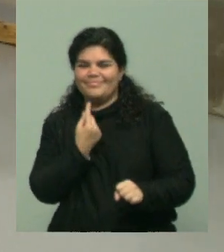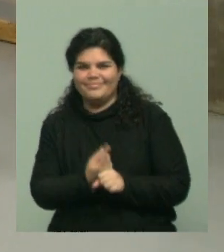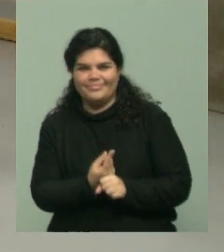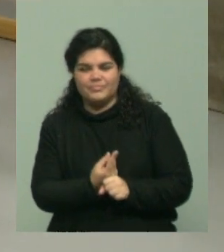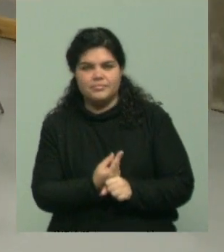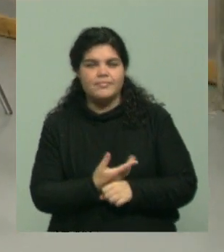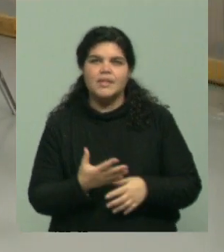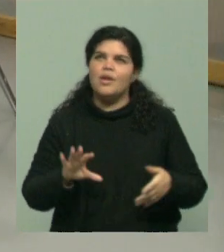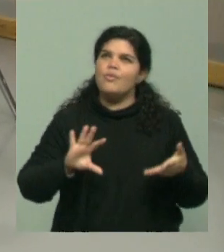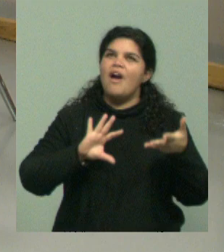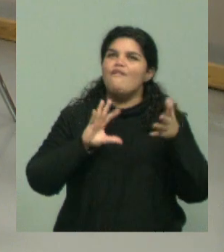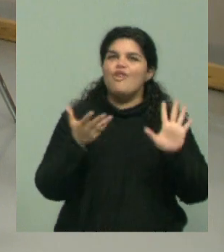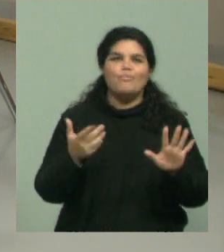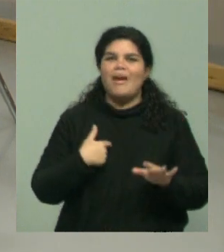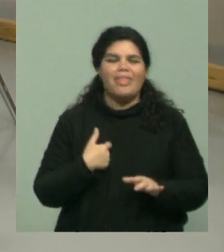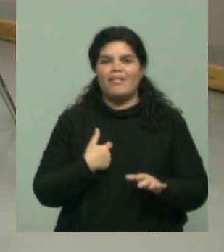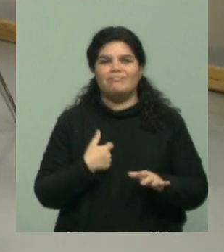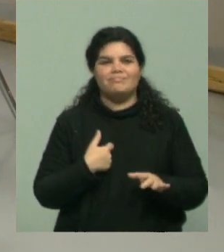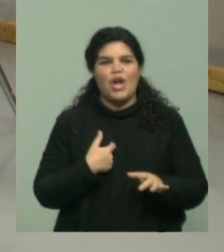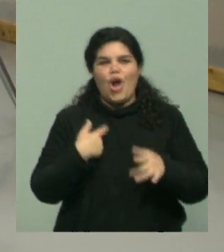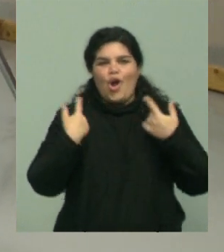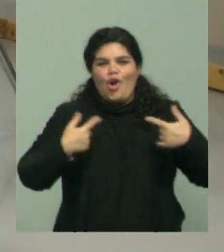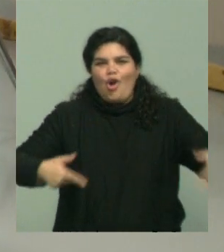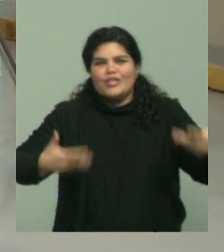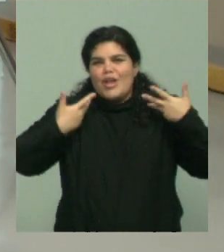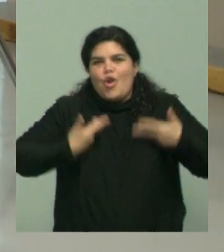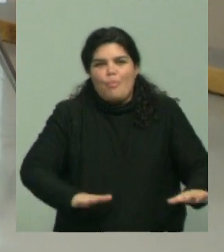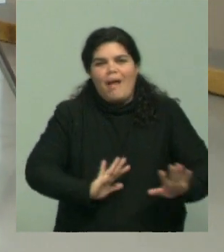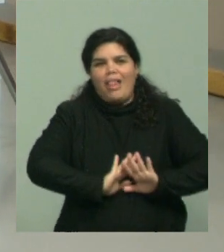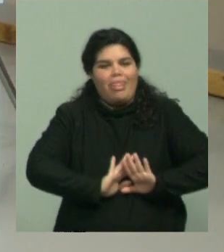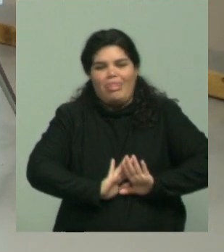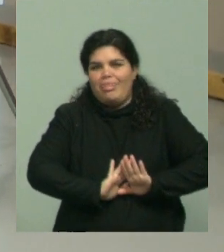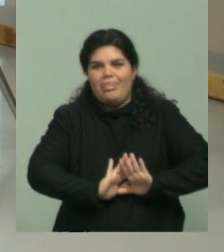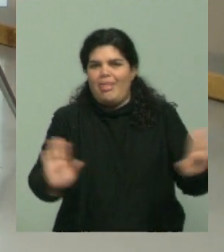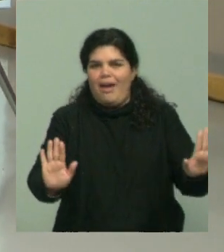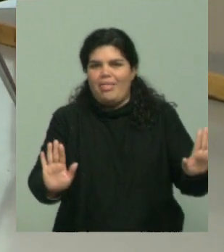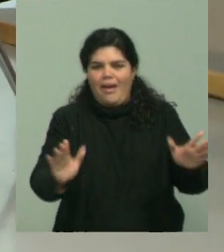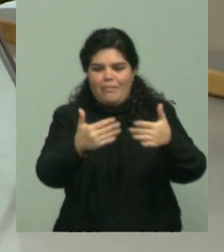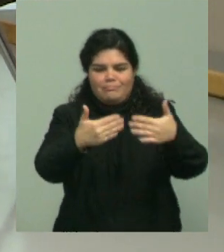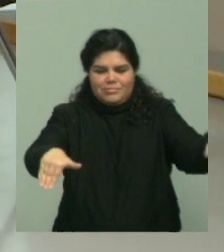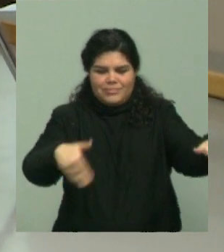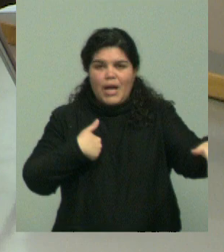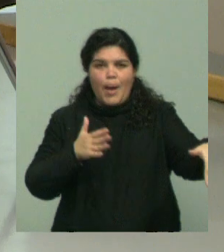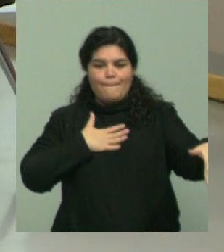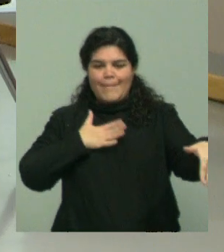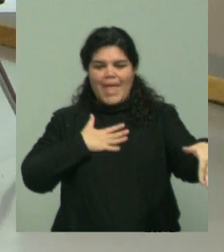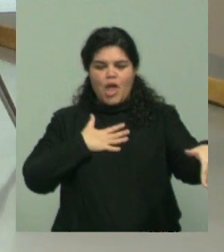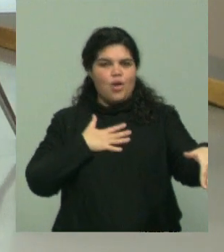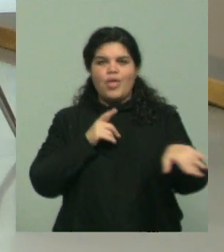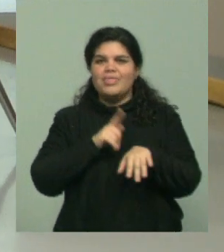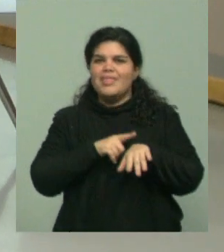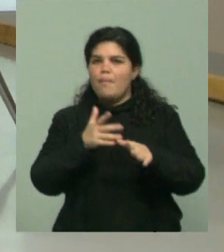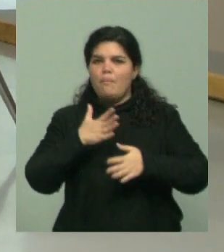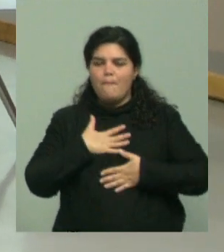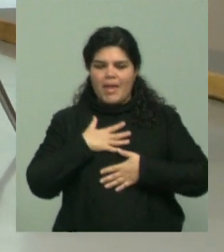poco desenchufarse de la vida diaria uh-huh. y decir, bueno, me dedico este tiempito para mí. Uh-huh. porque